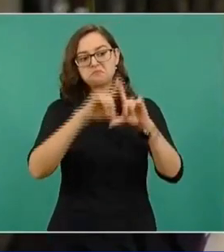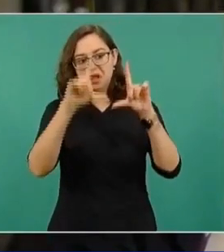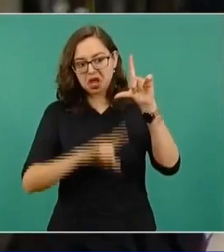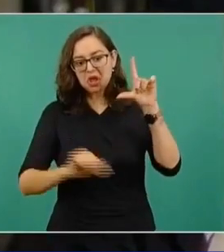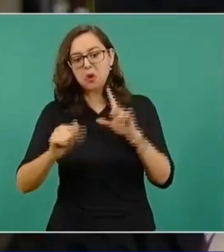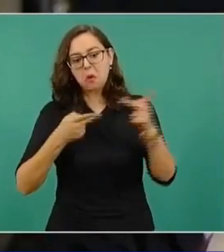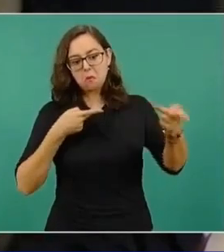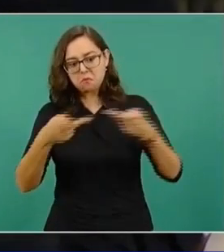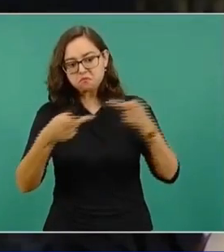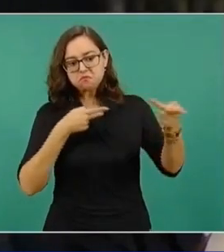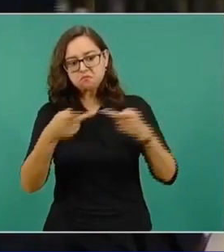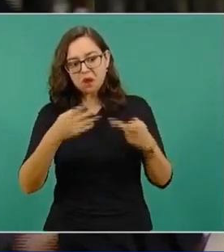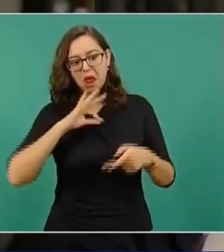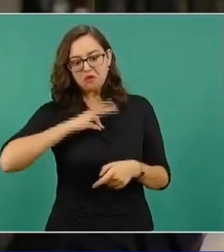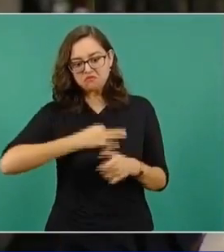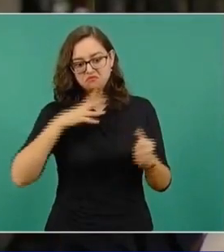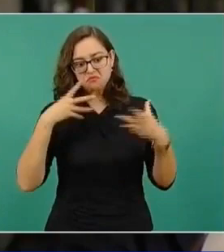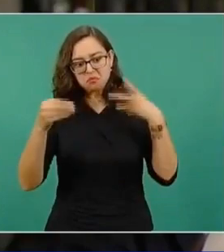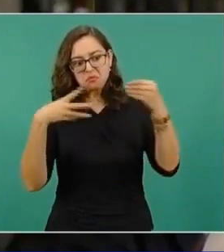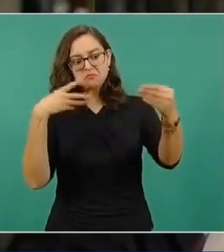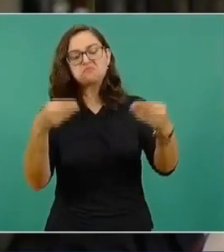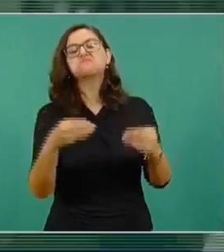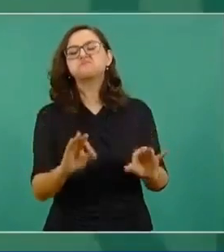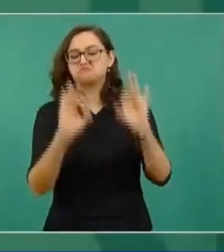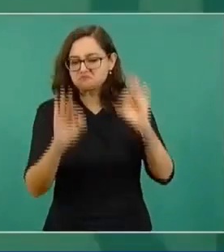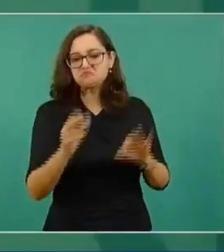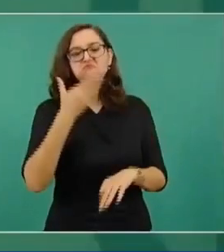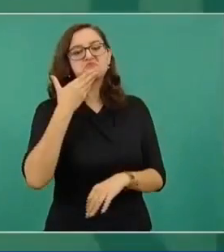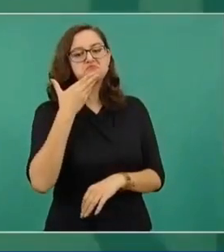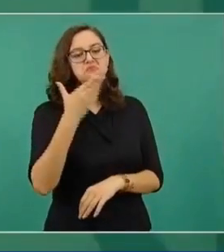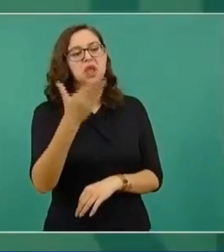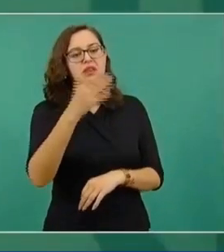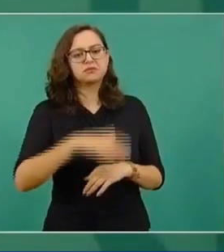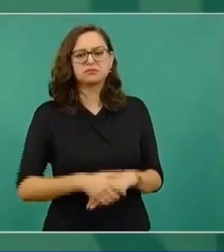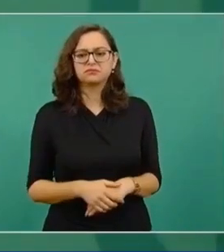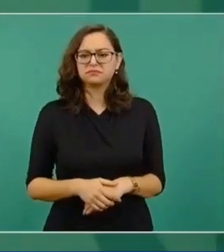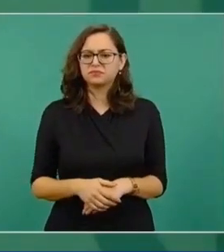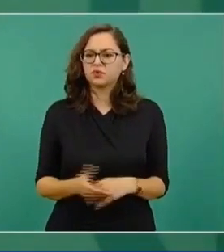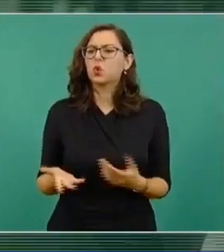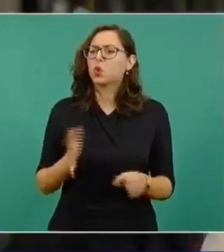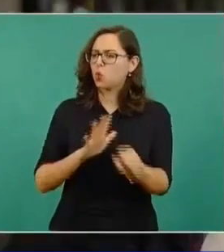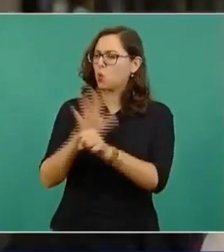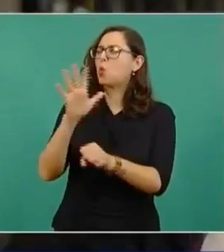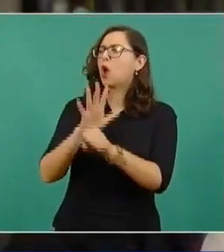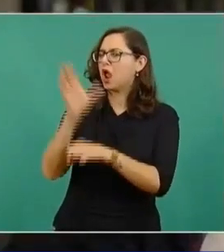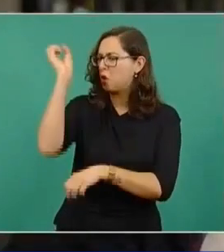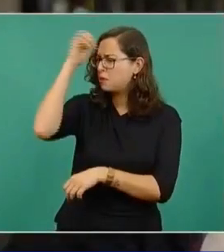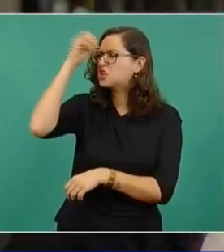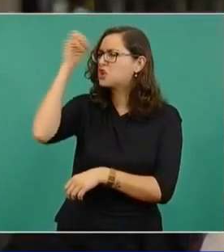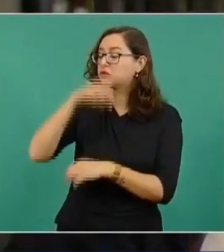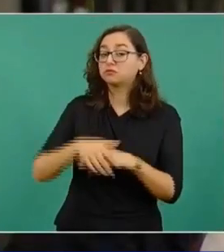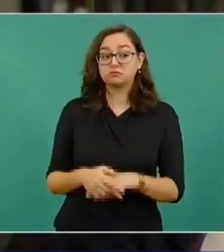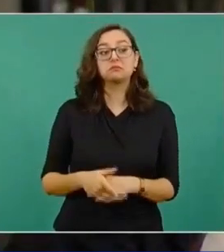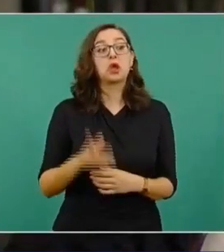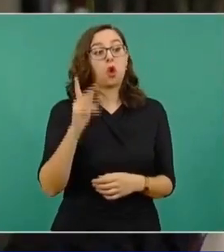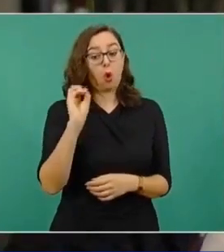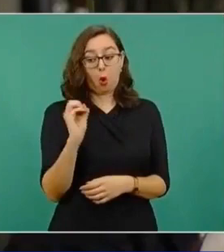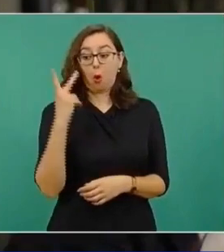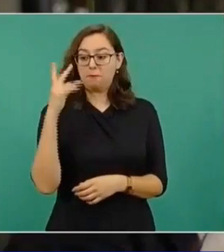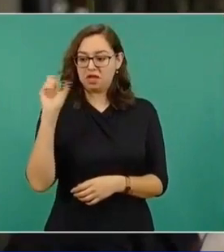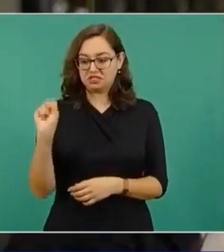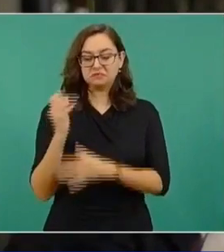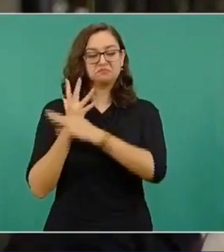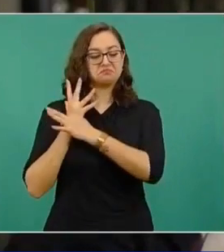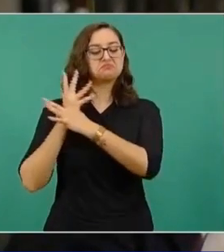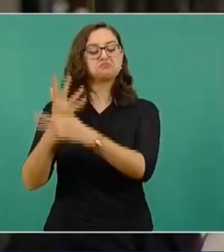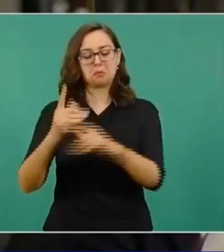México ante la pandemia de COVID-19, por favor. ¿Qué dijeron? Reconocen la estrategia que implementó México para